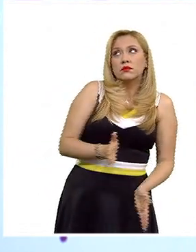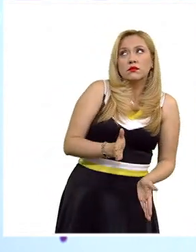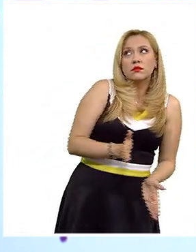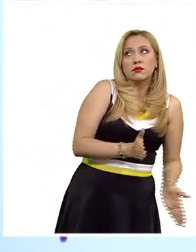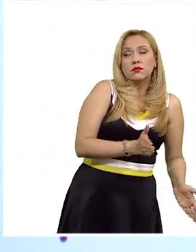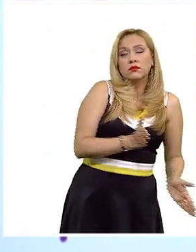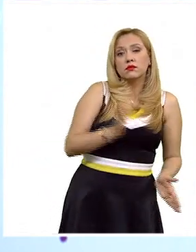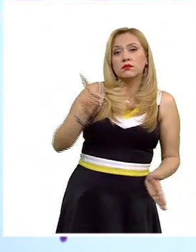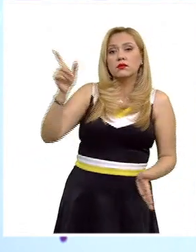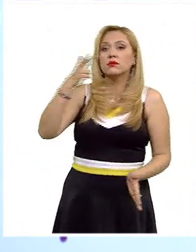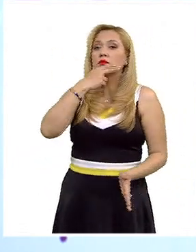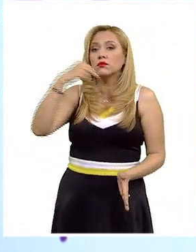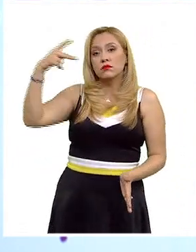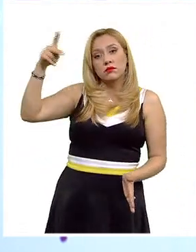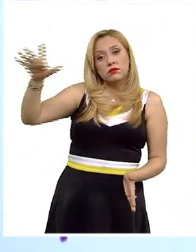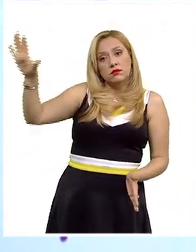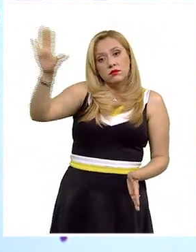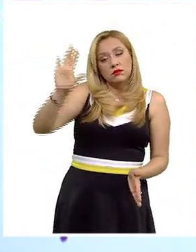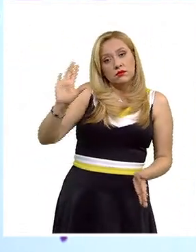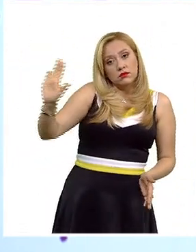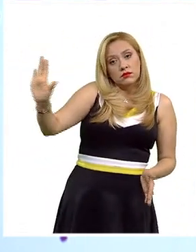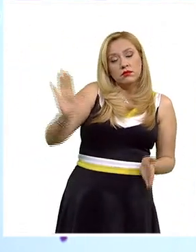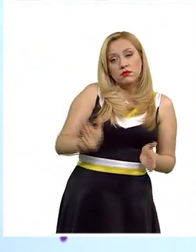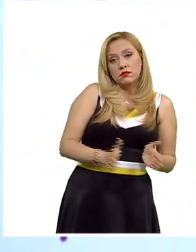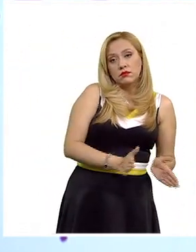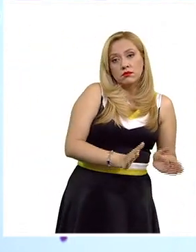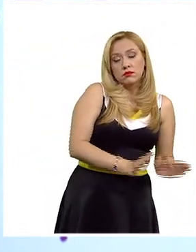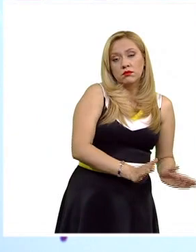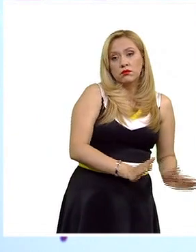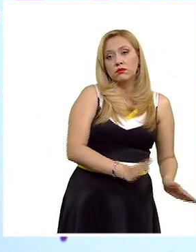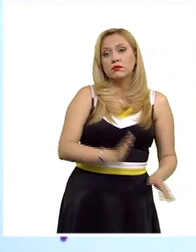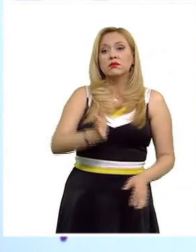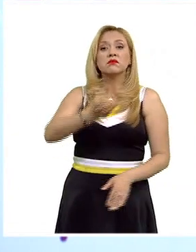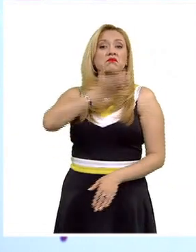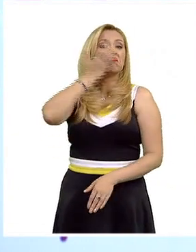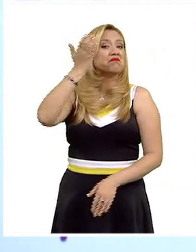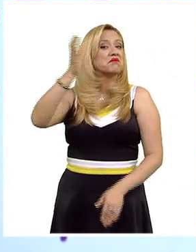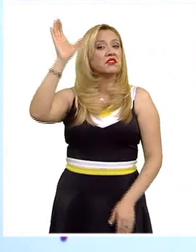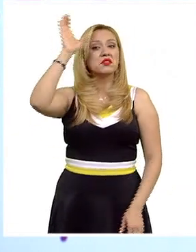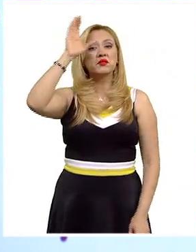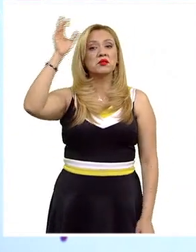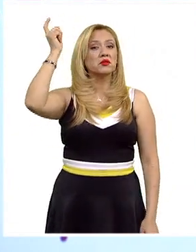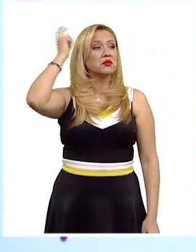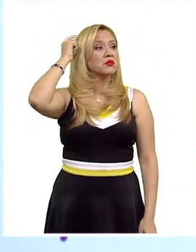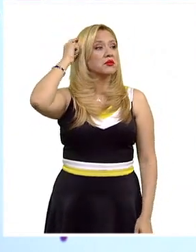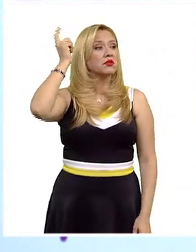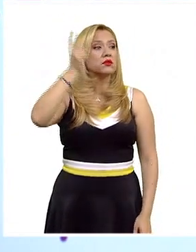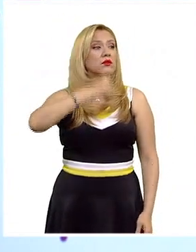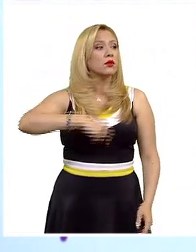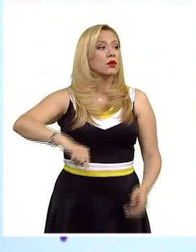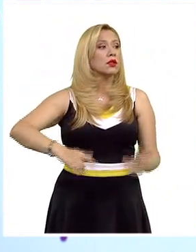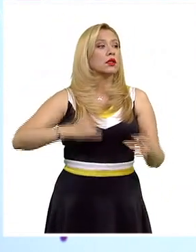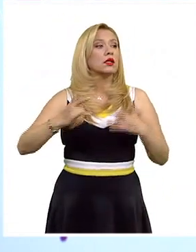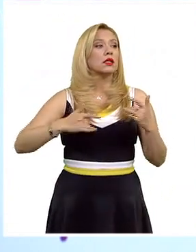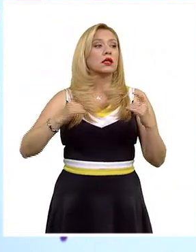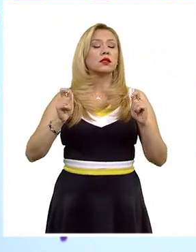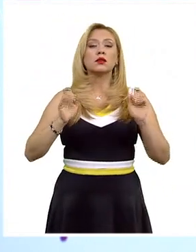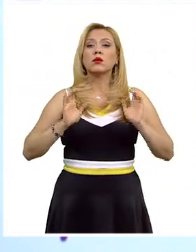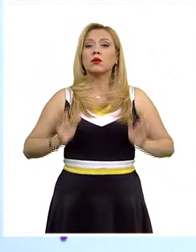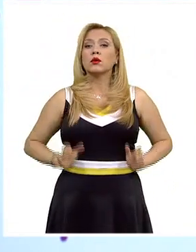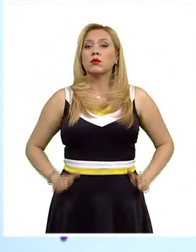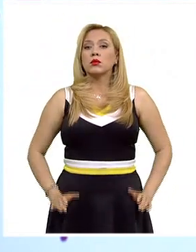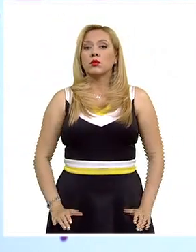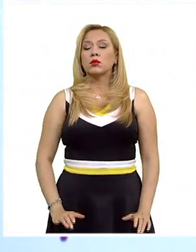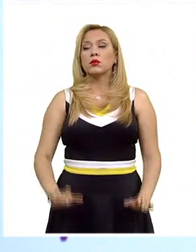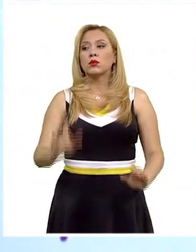se consideran masculinos. Está enraizado en nuestra cultura, es decir, hay una percepción de que el cuerpo de las mujeres, no lo